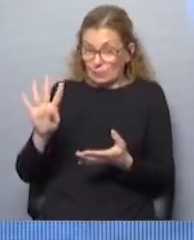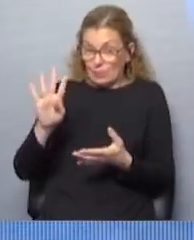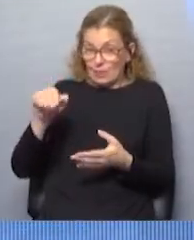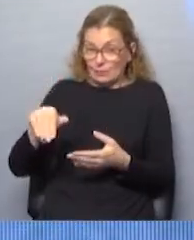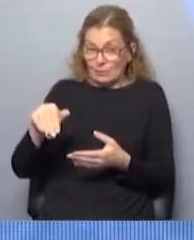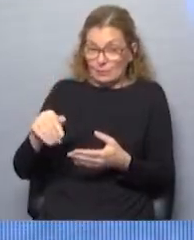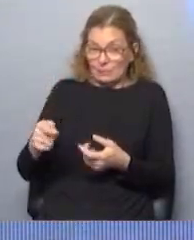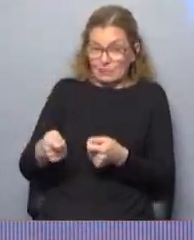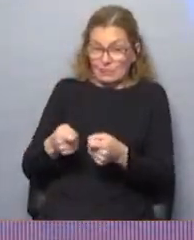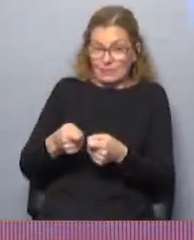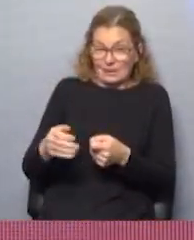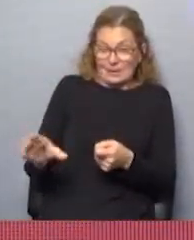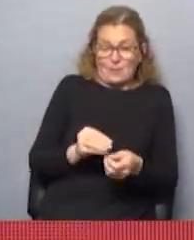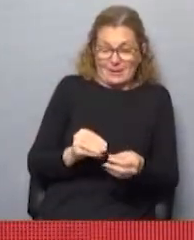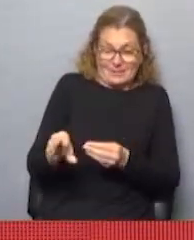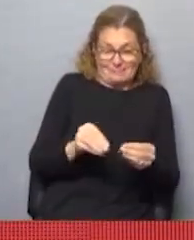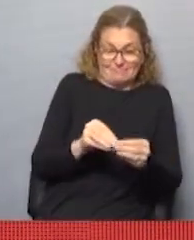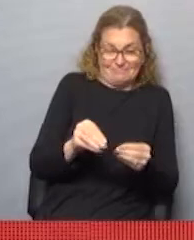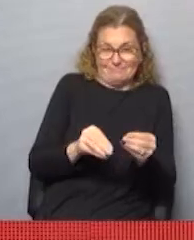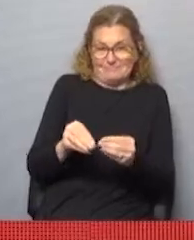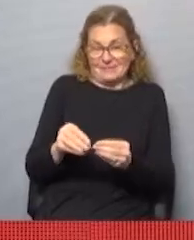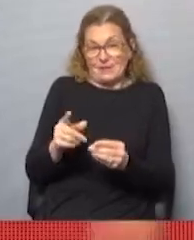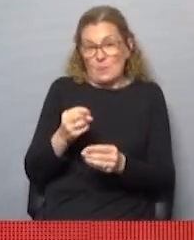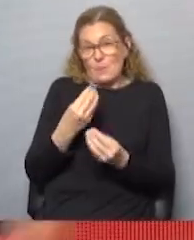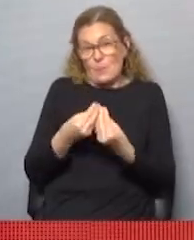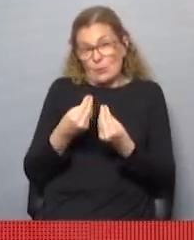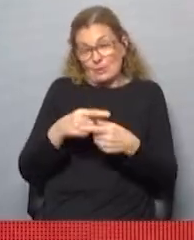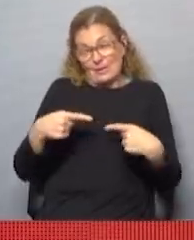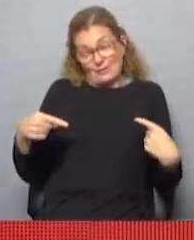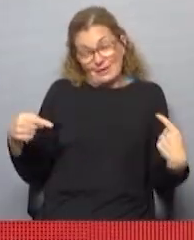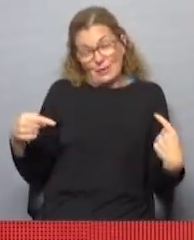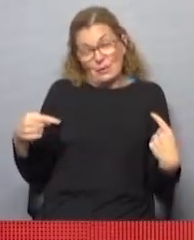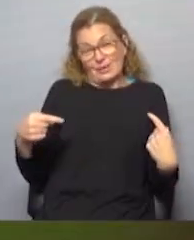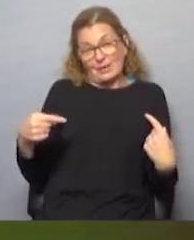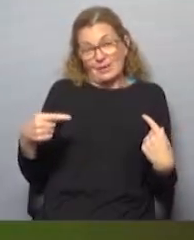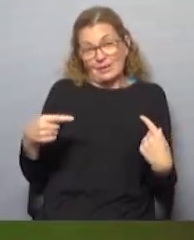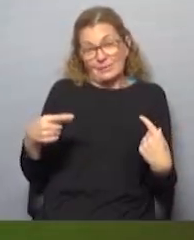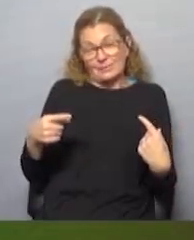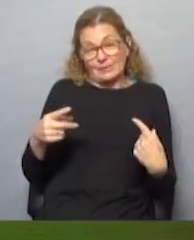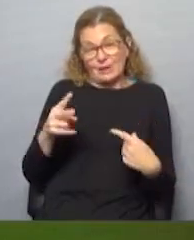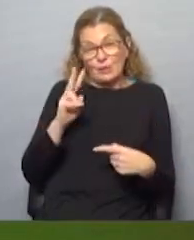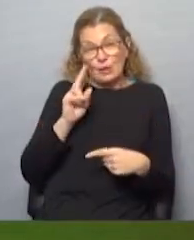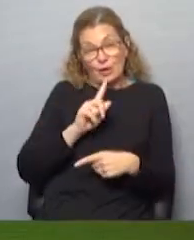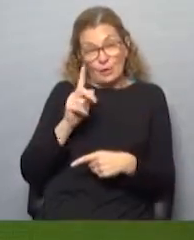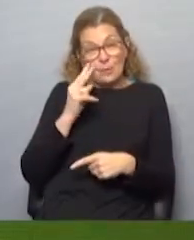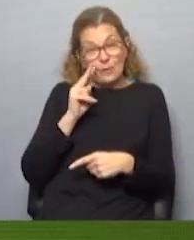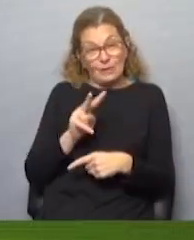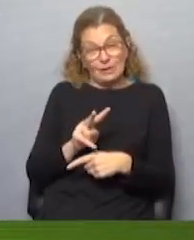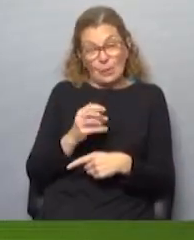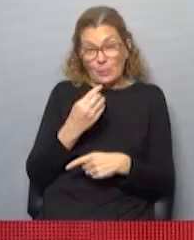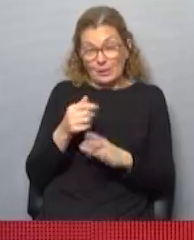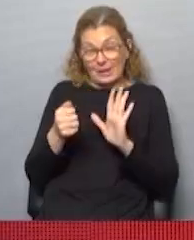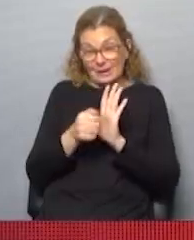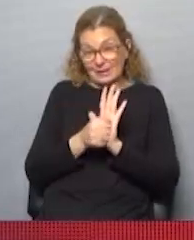millones recortamos de acá sacamos de acá y muchísimas cosas que todavía ni siquiera las hemos visto no porque el